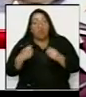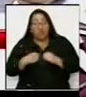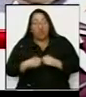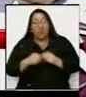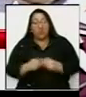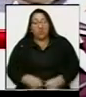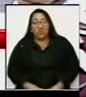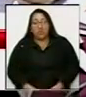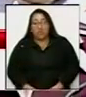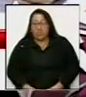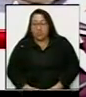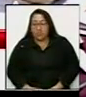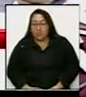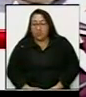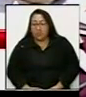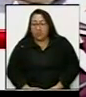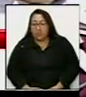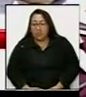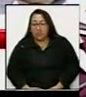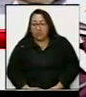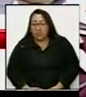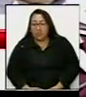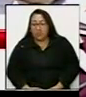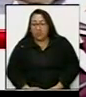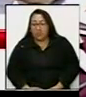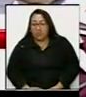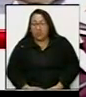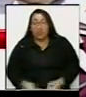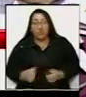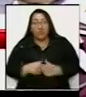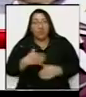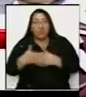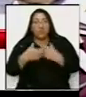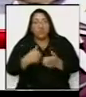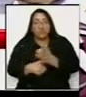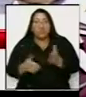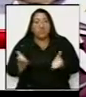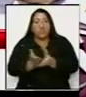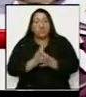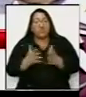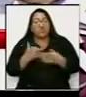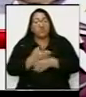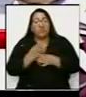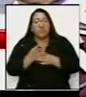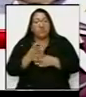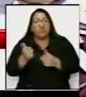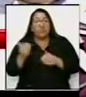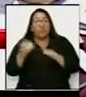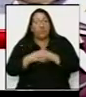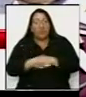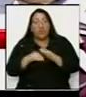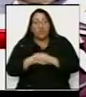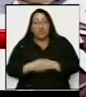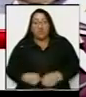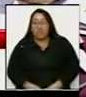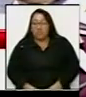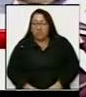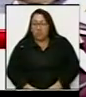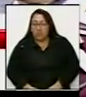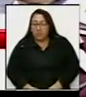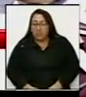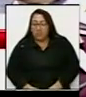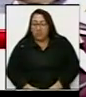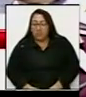continuar con proceder a la incautación de documentos y cualquier medio de almacenamiento que